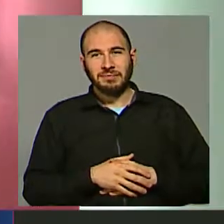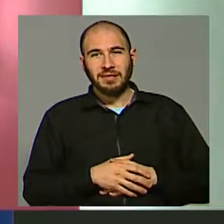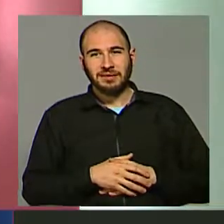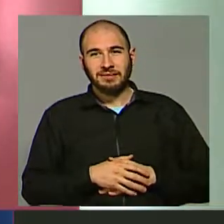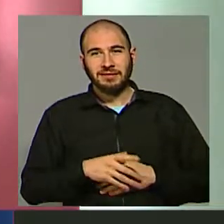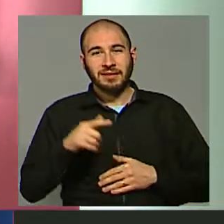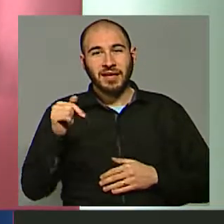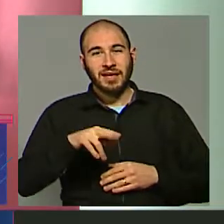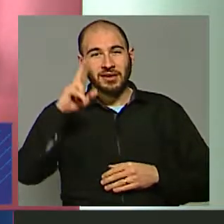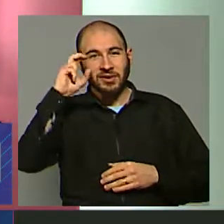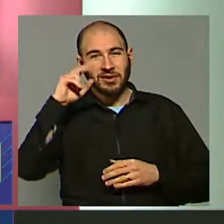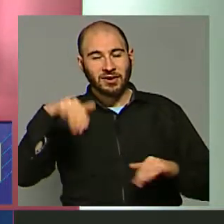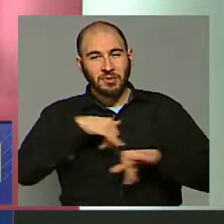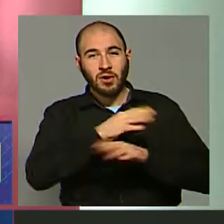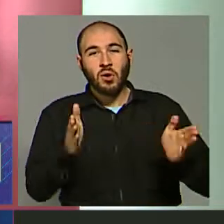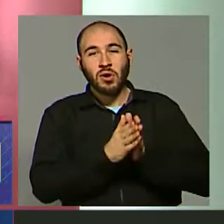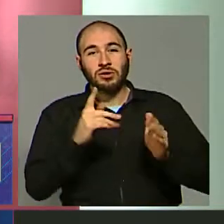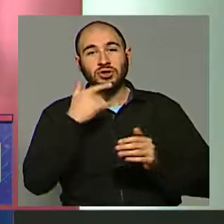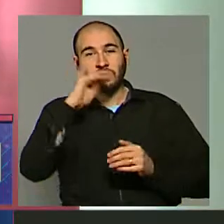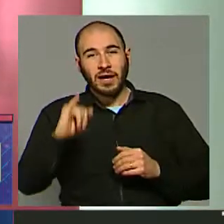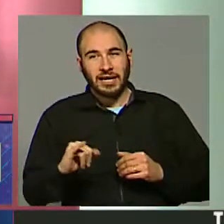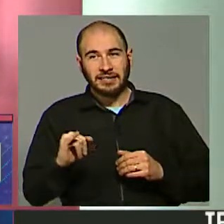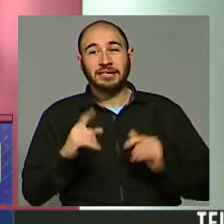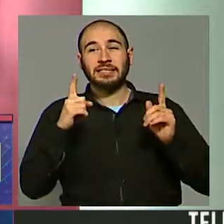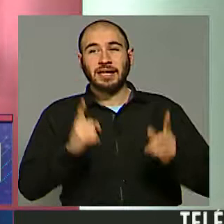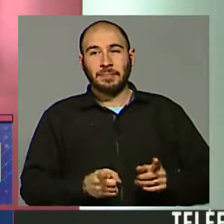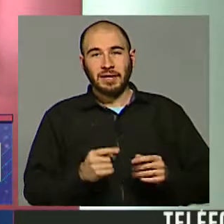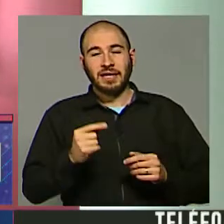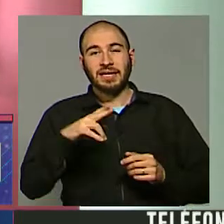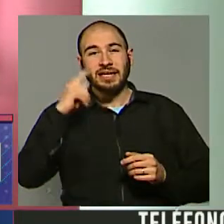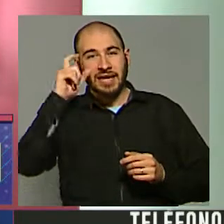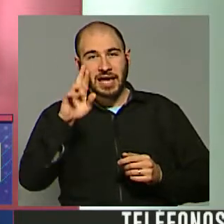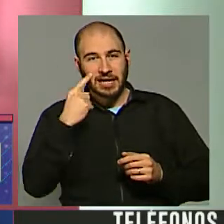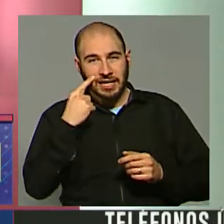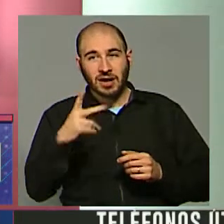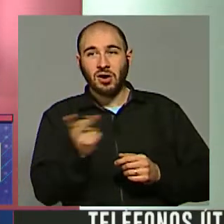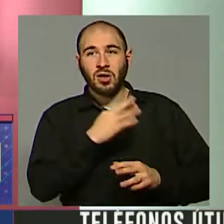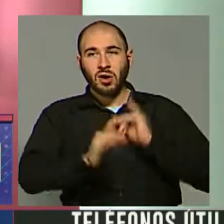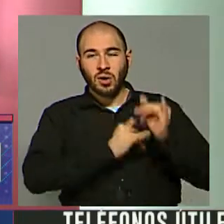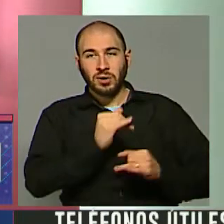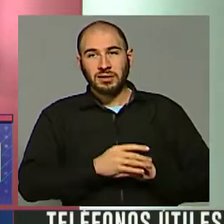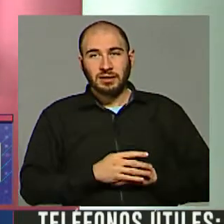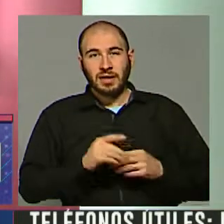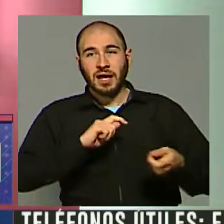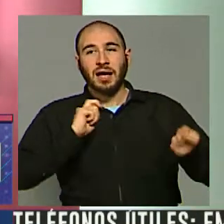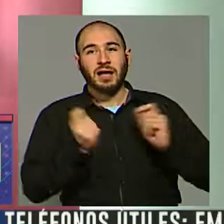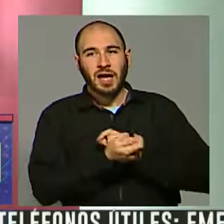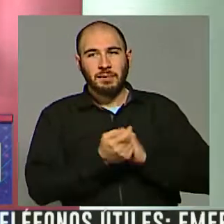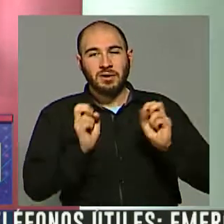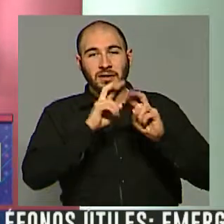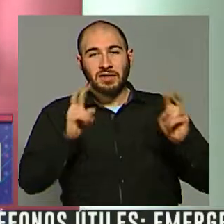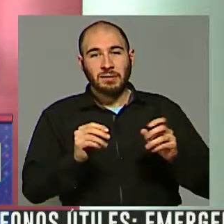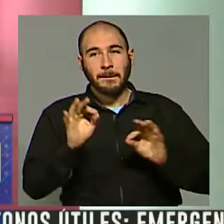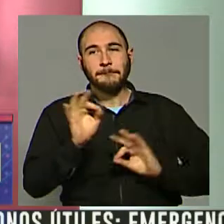El gobernador Alfredo Cornejo, junto a Ulpiano Suárez, como así también a Lisandro Neri, que hablaban de que se cambiaron y se modificaron lo que tiene que ver